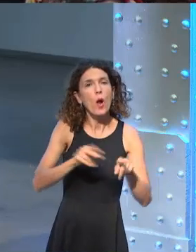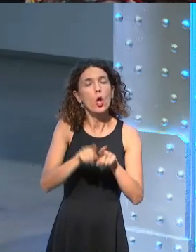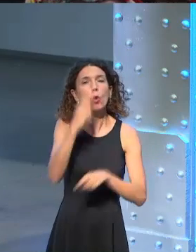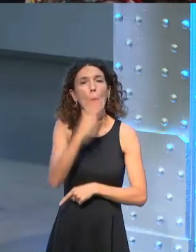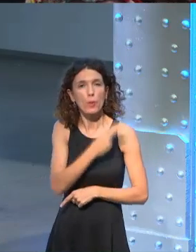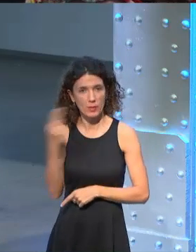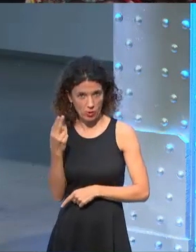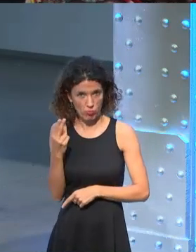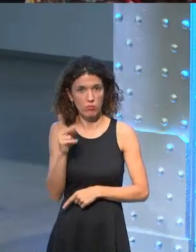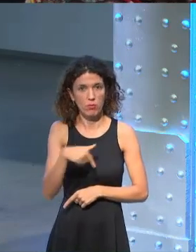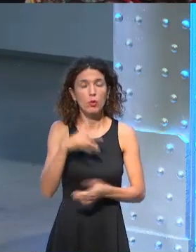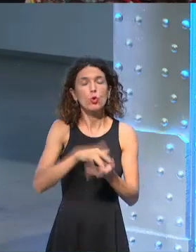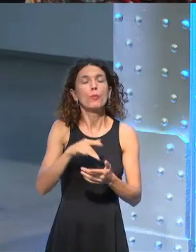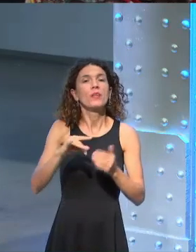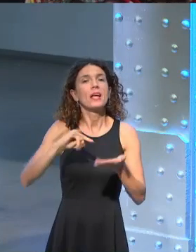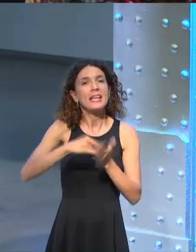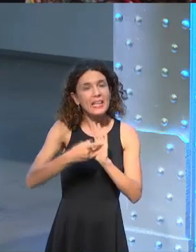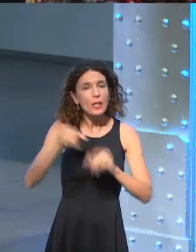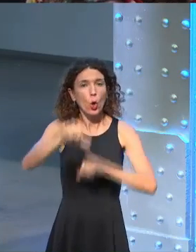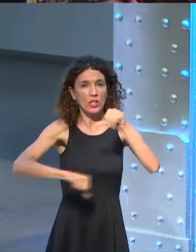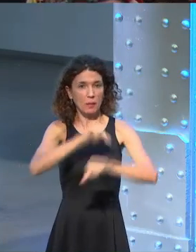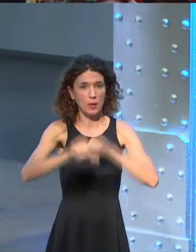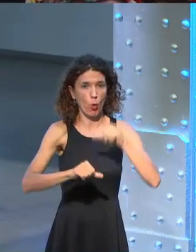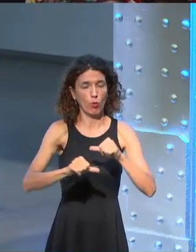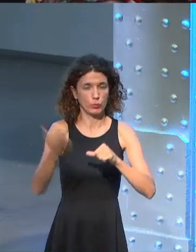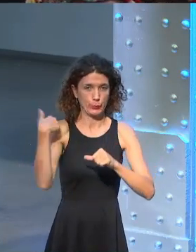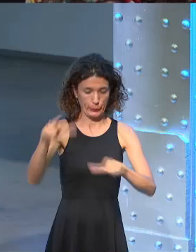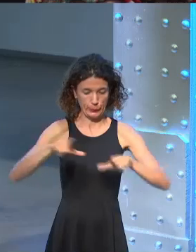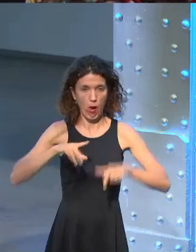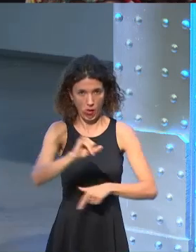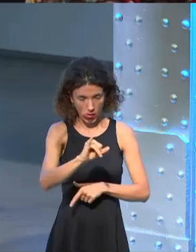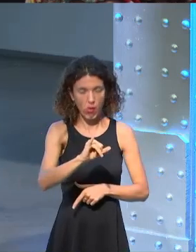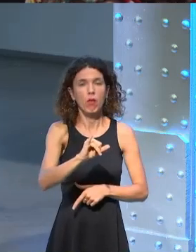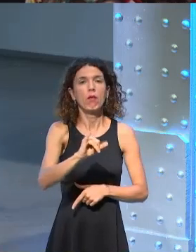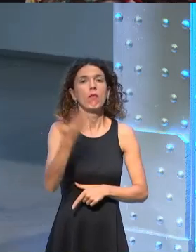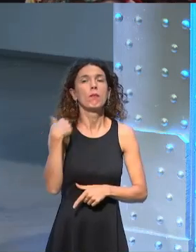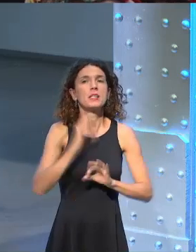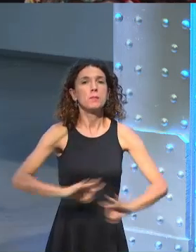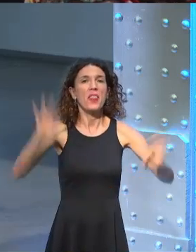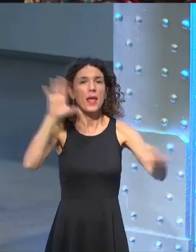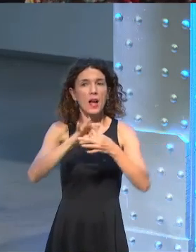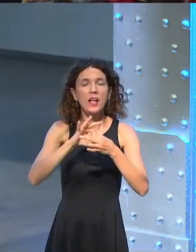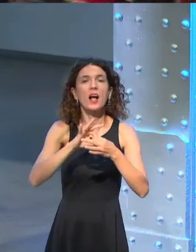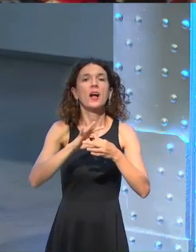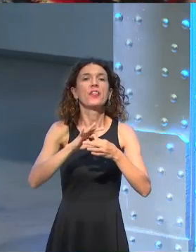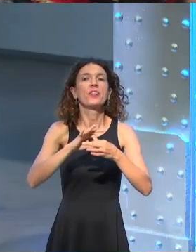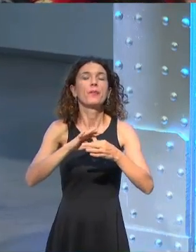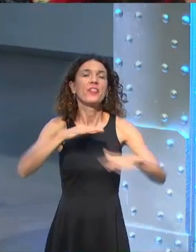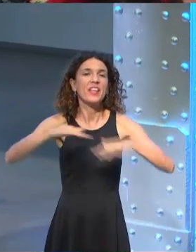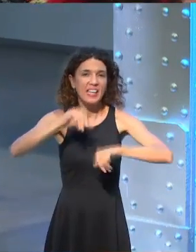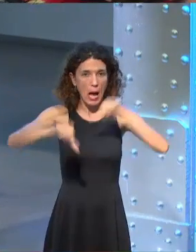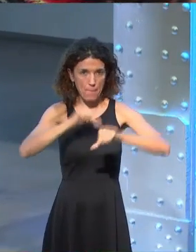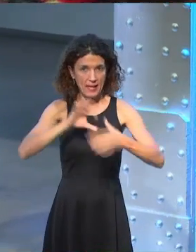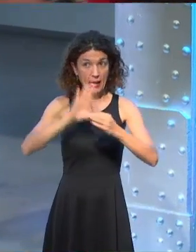compromiso. Bueno, yo soy ingeniero químico de formación, me especialicé en fluidodinámica en el